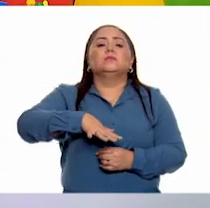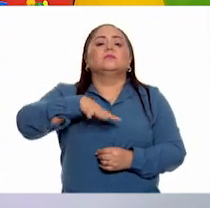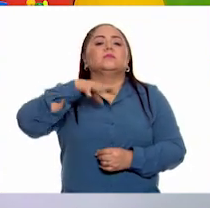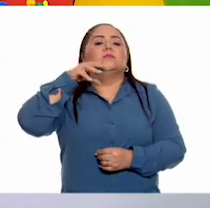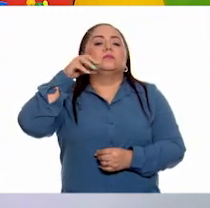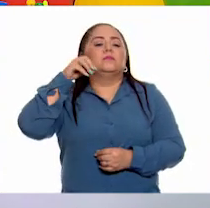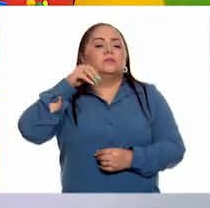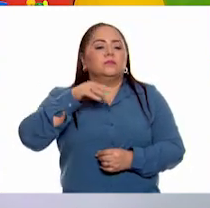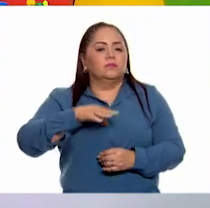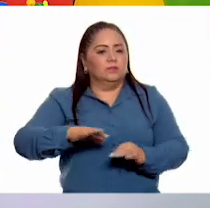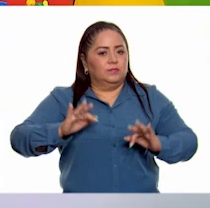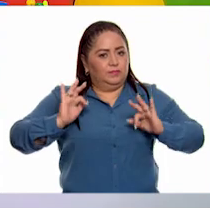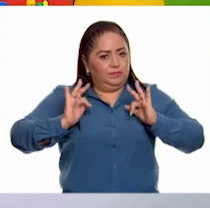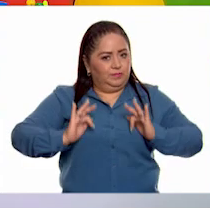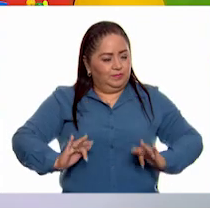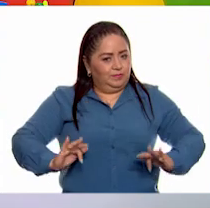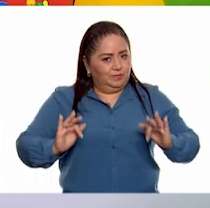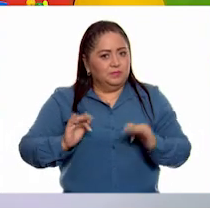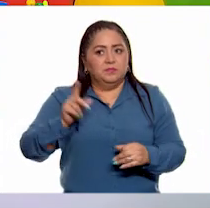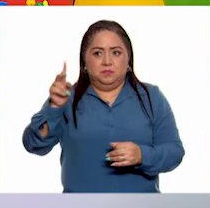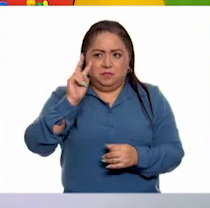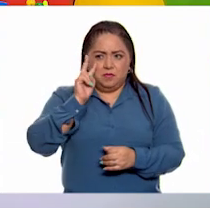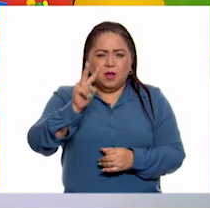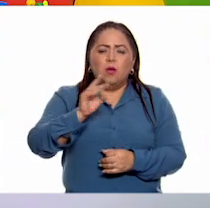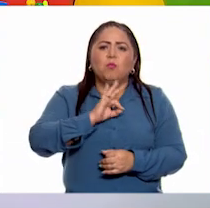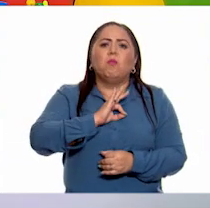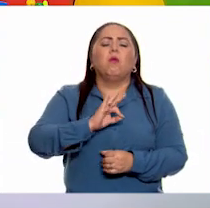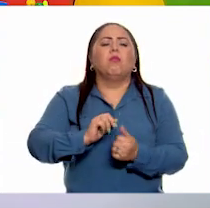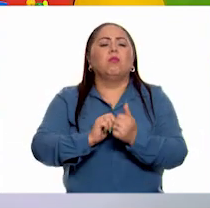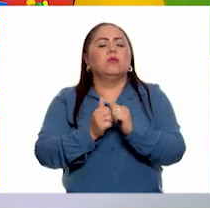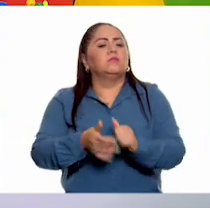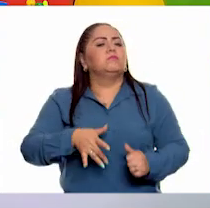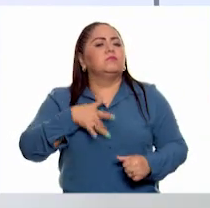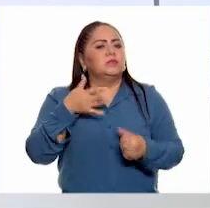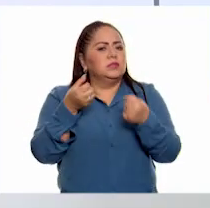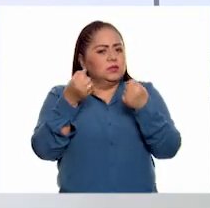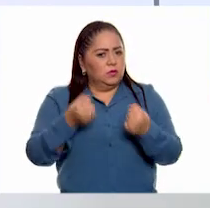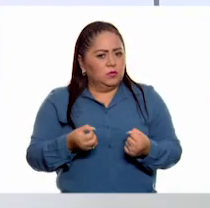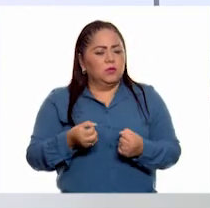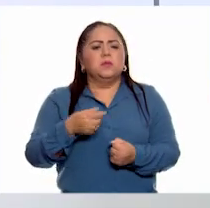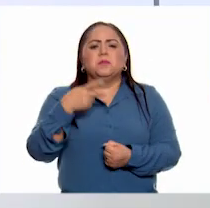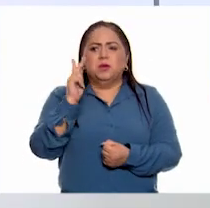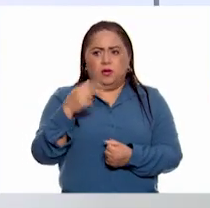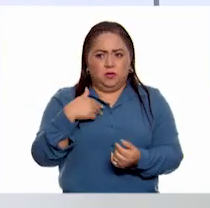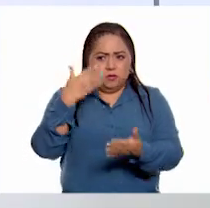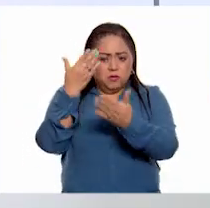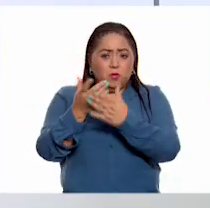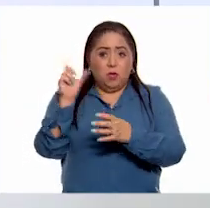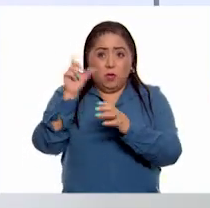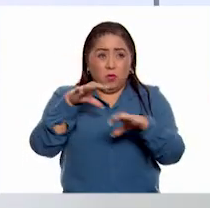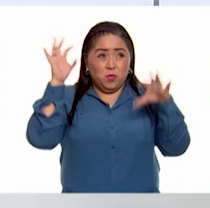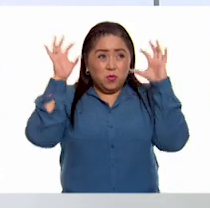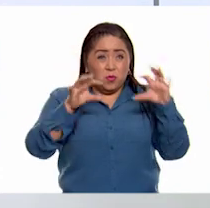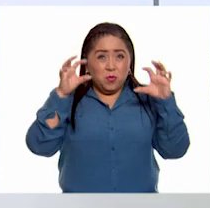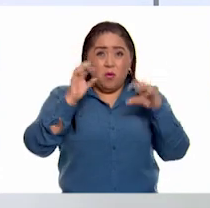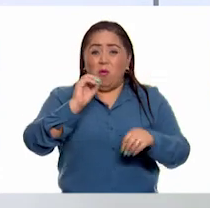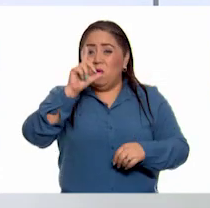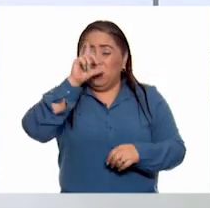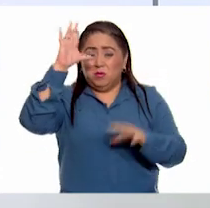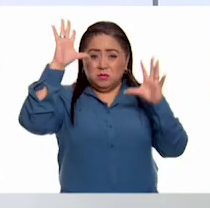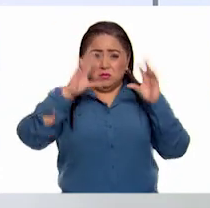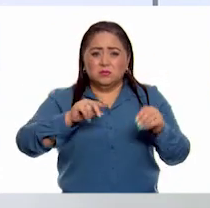y tranquilízate. Verás que te puedes sentir más seguro. Te propongo que cuando llueva o se vaya la